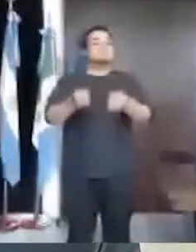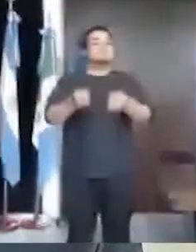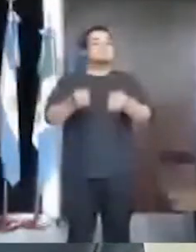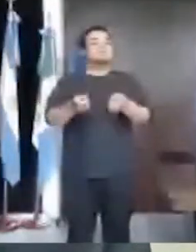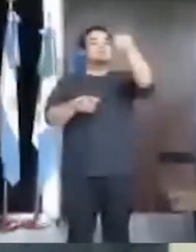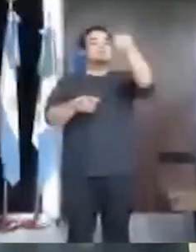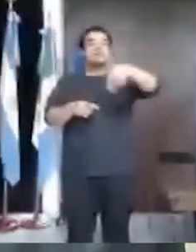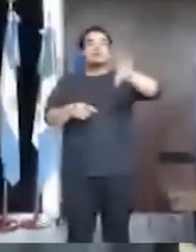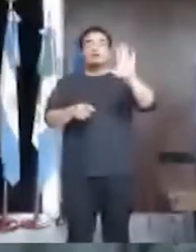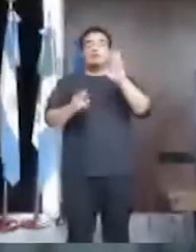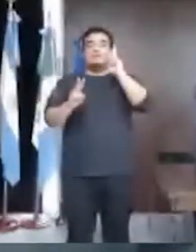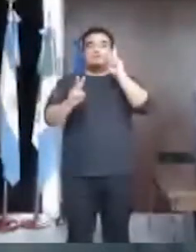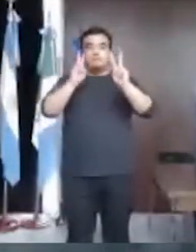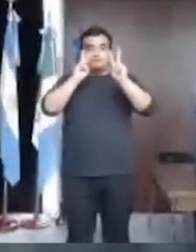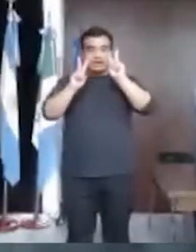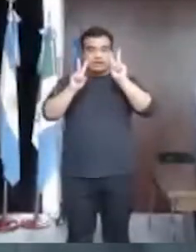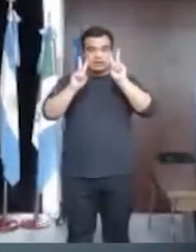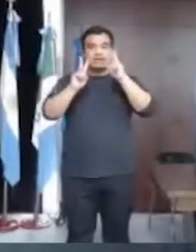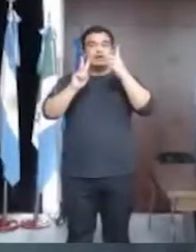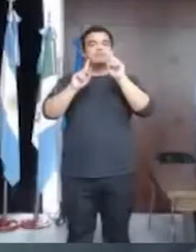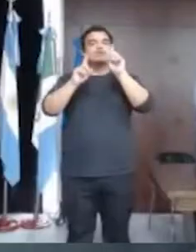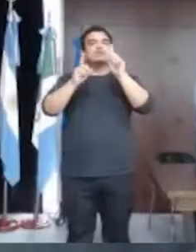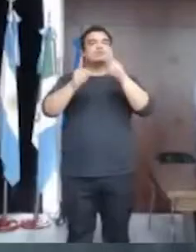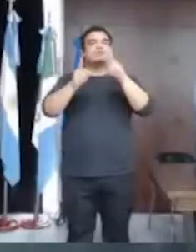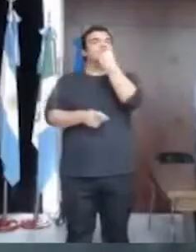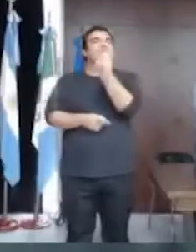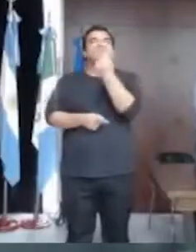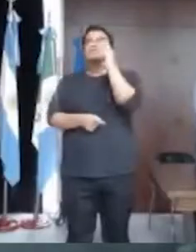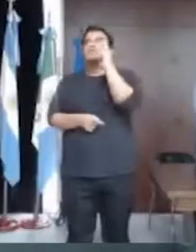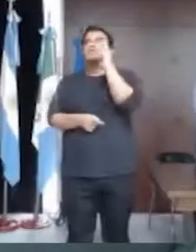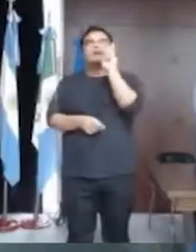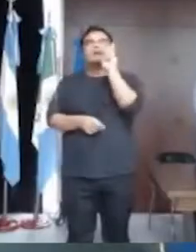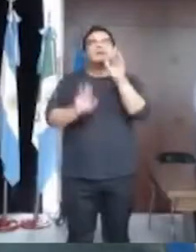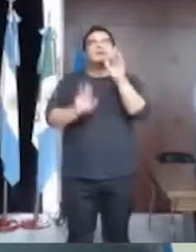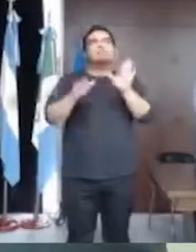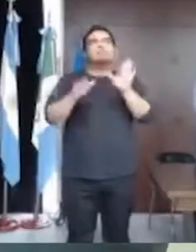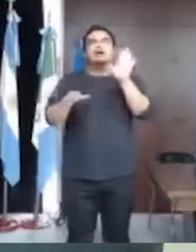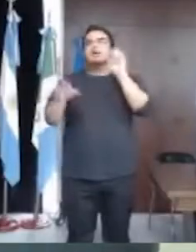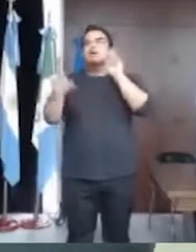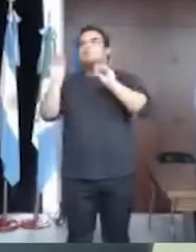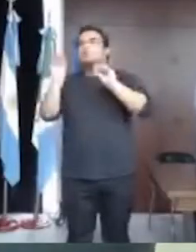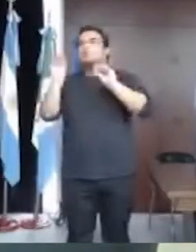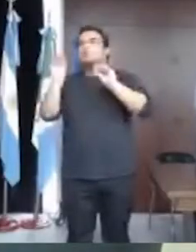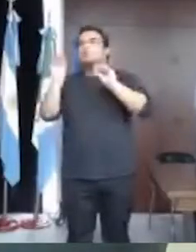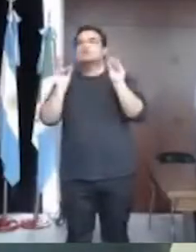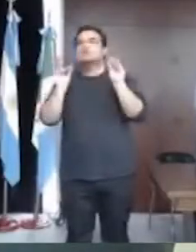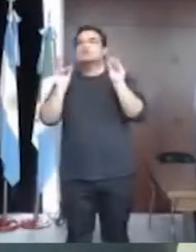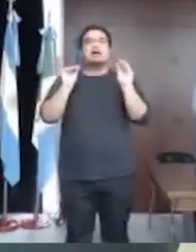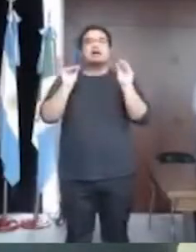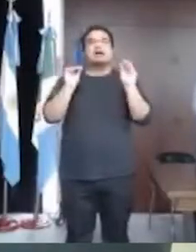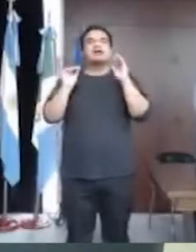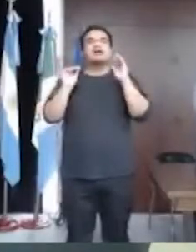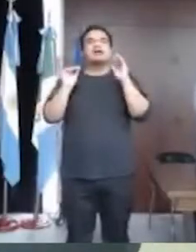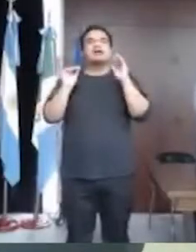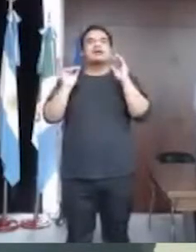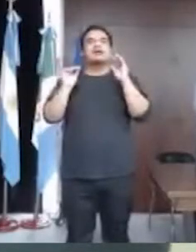están viendo? Y además les pregunto, ¿qué están escuchando? Además de mis palabras. Sigamos zapateando, ¿qué pasó?